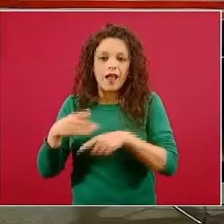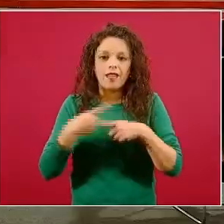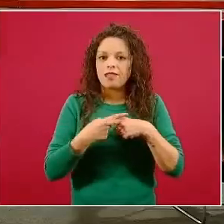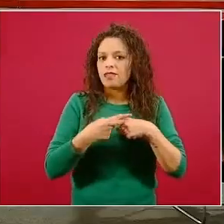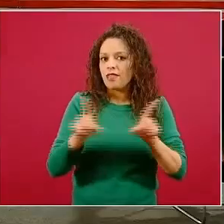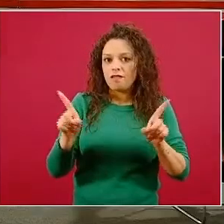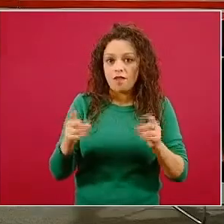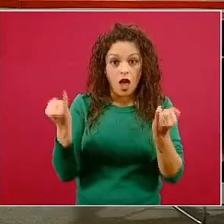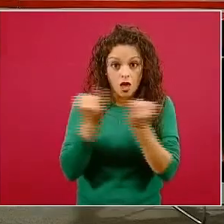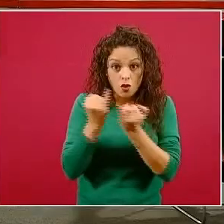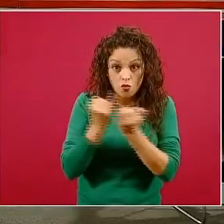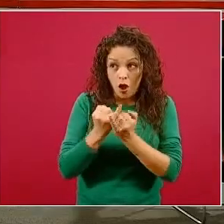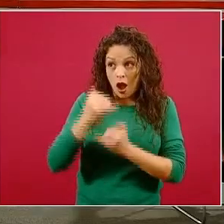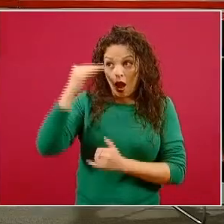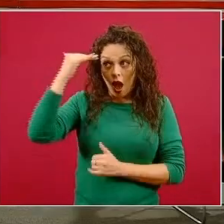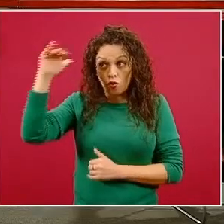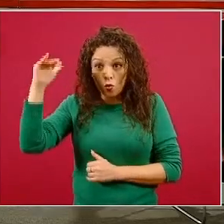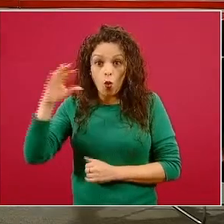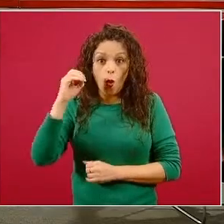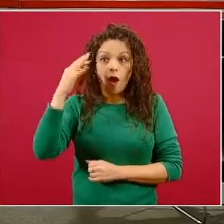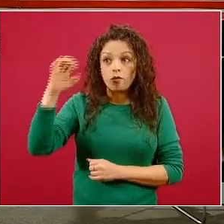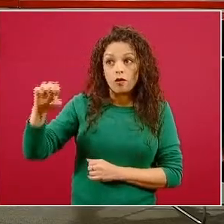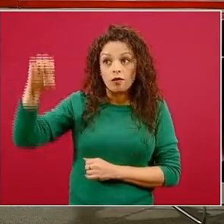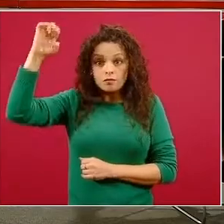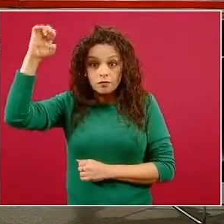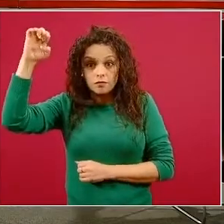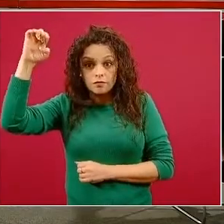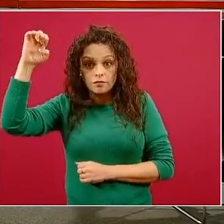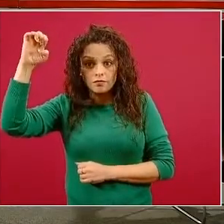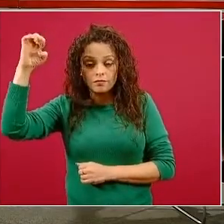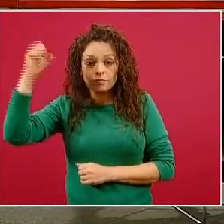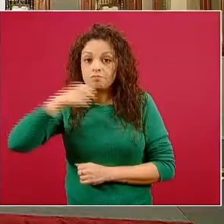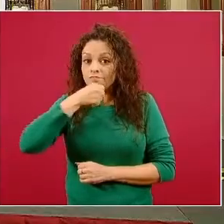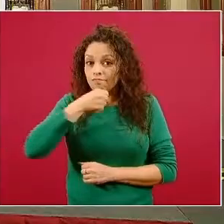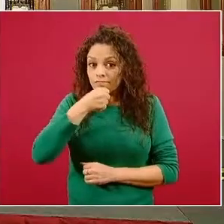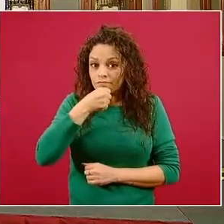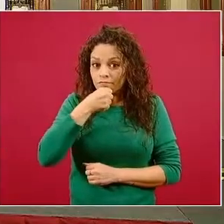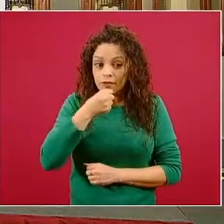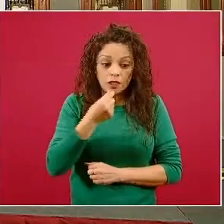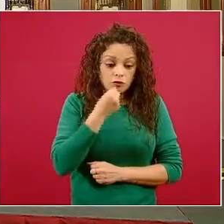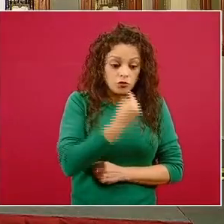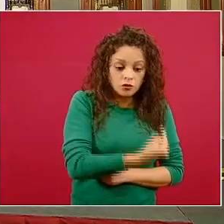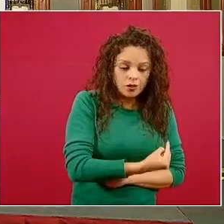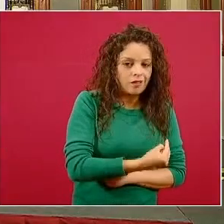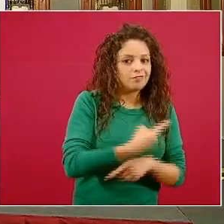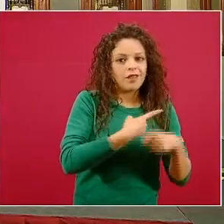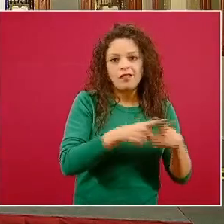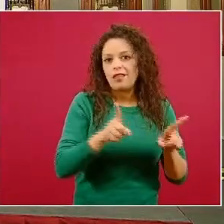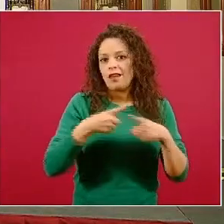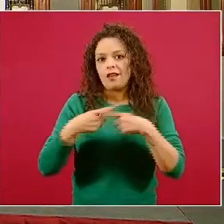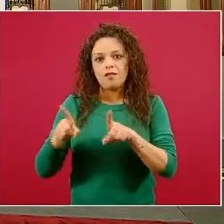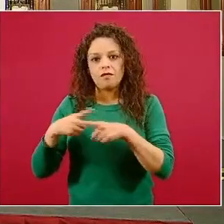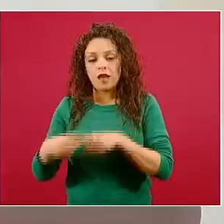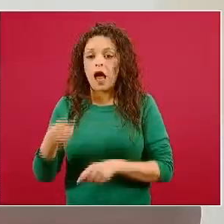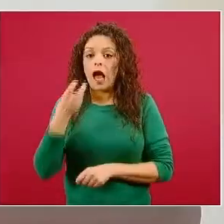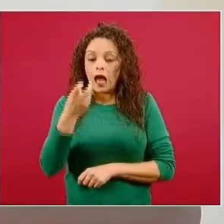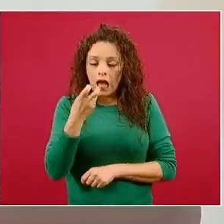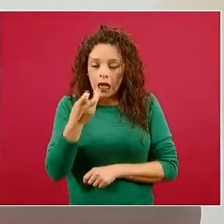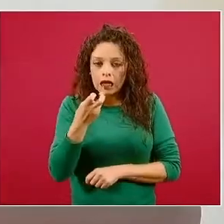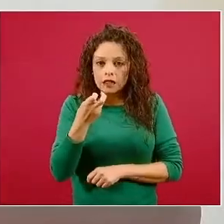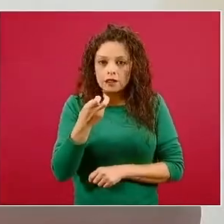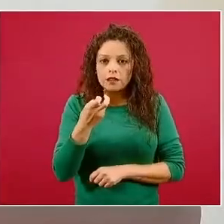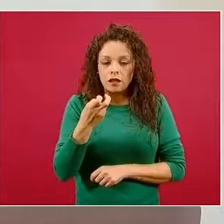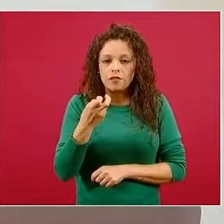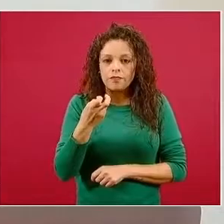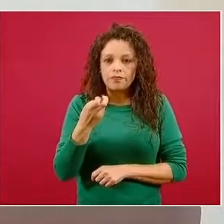los adultos mayores, los jóvenes y los niños. Y entonces se ha estado trabajando específicamente en mensajes que